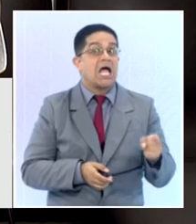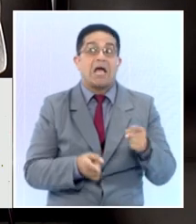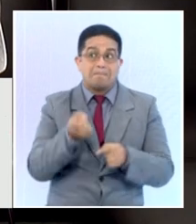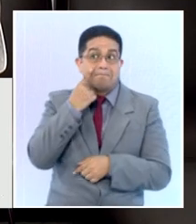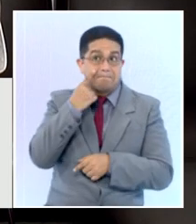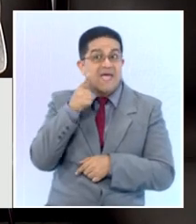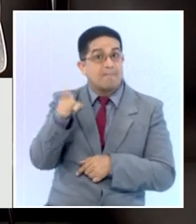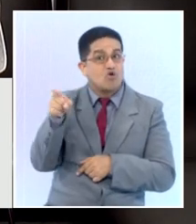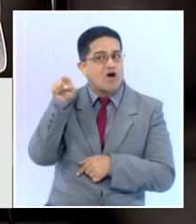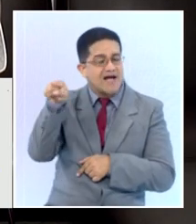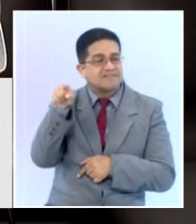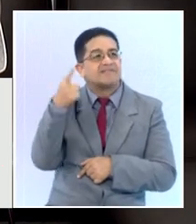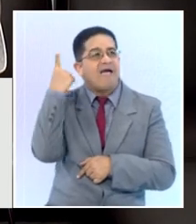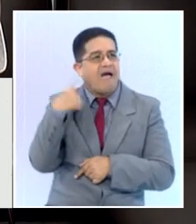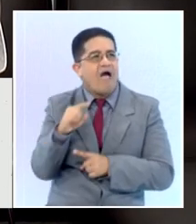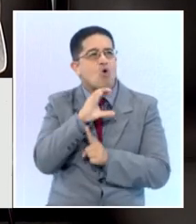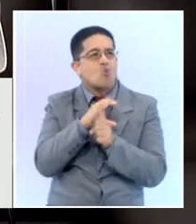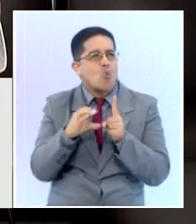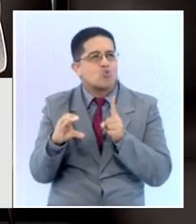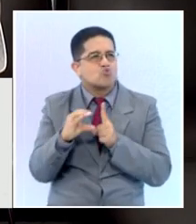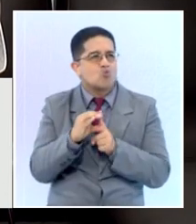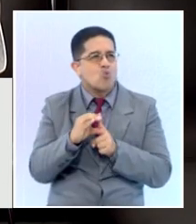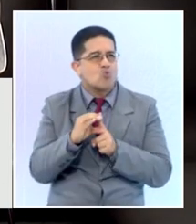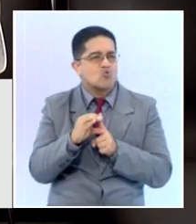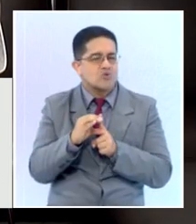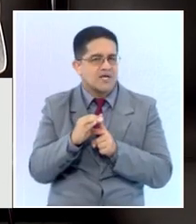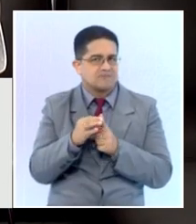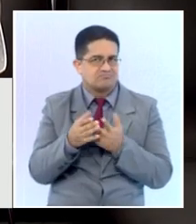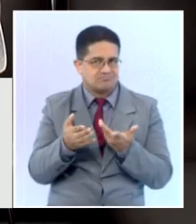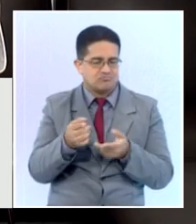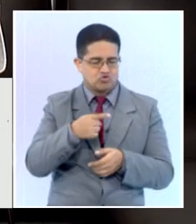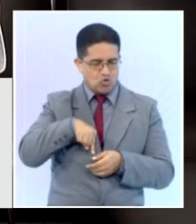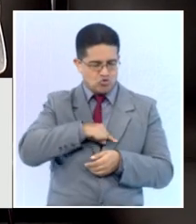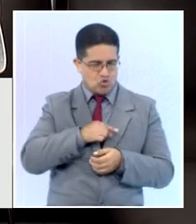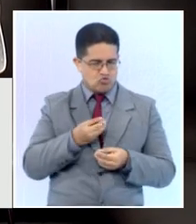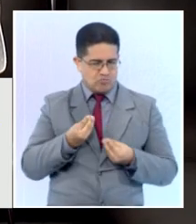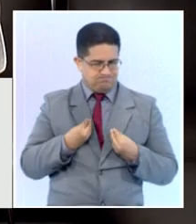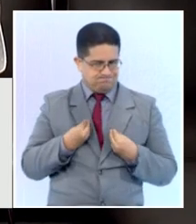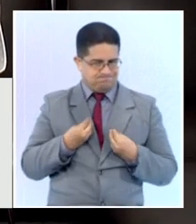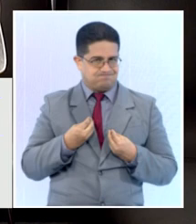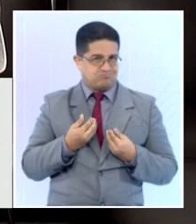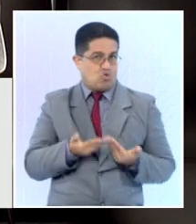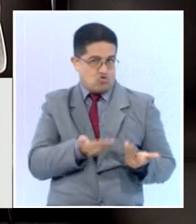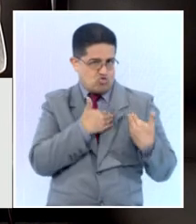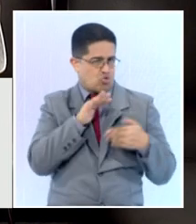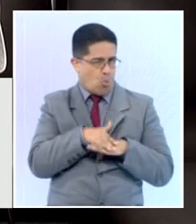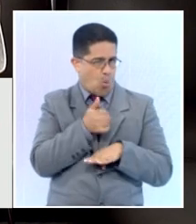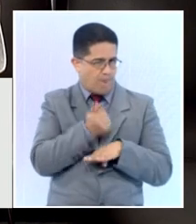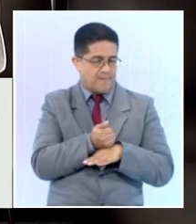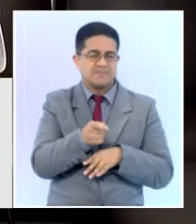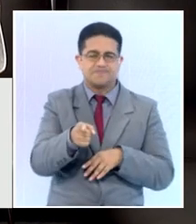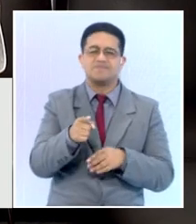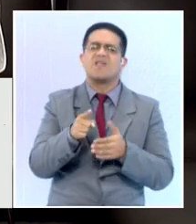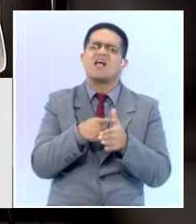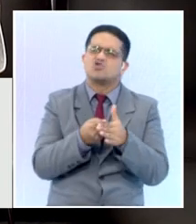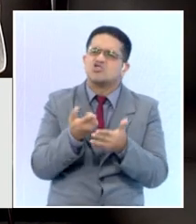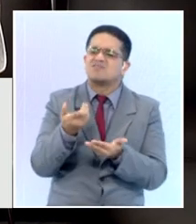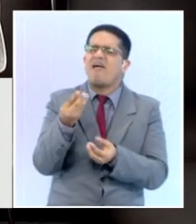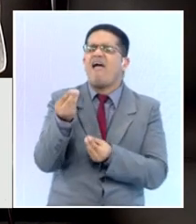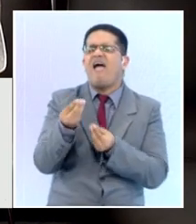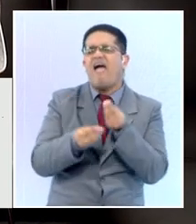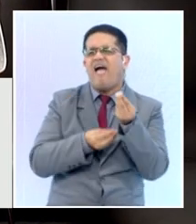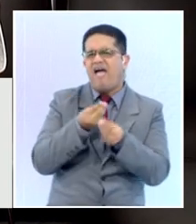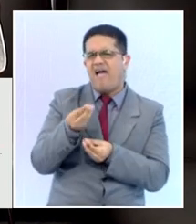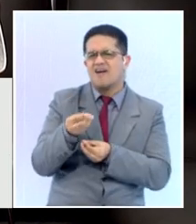cultural no porque somos los que digamos hacemos y yo quisiera saber en este caso Qué ha hecho precisamente